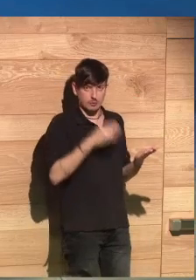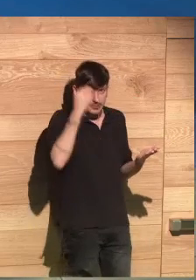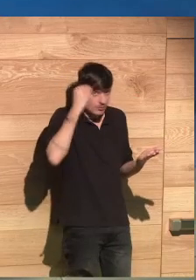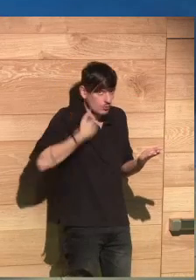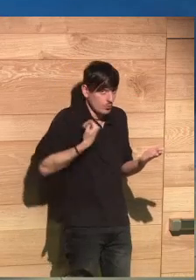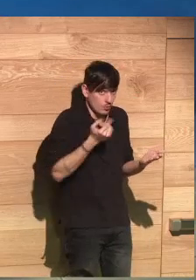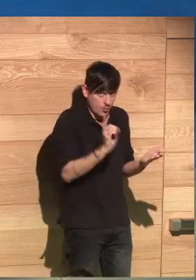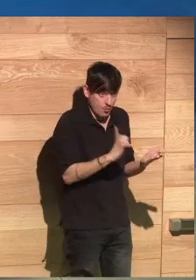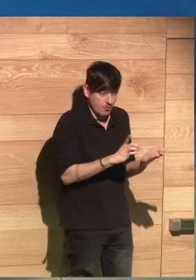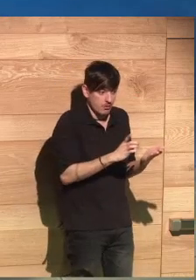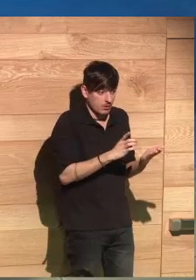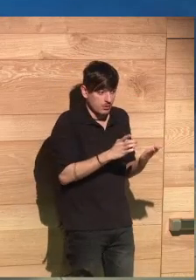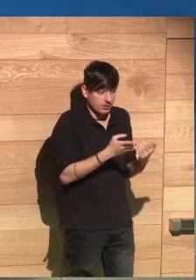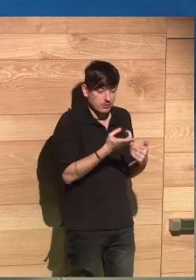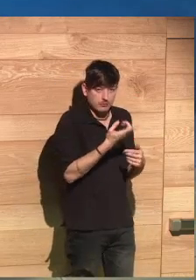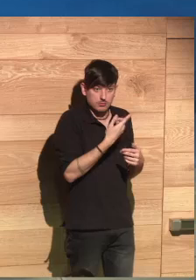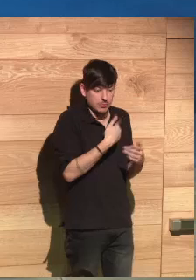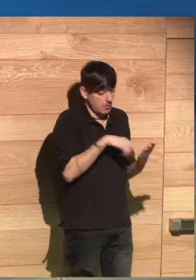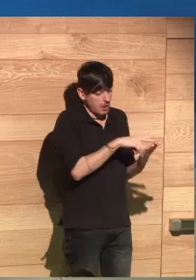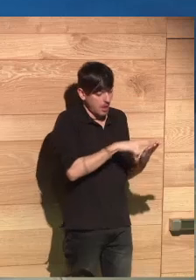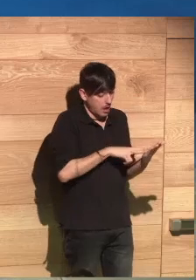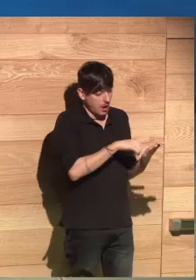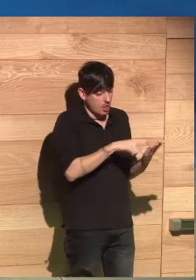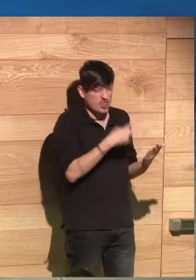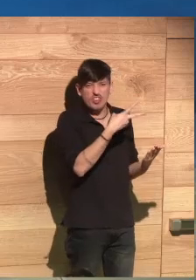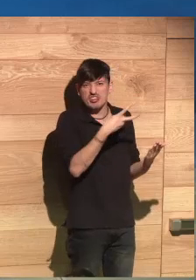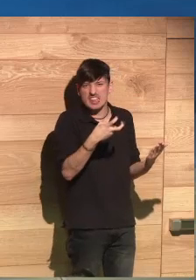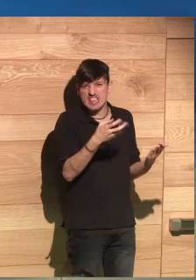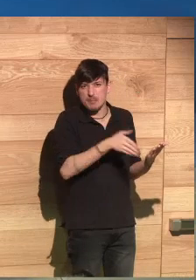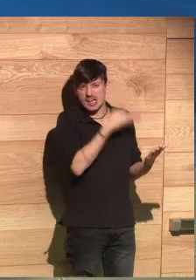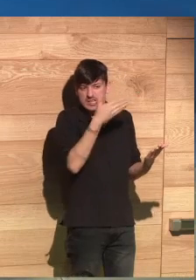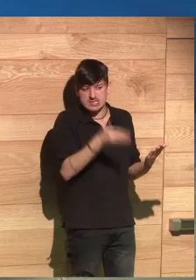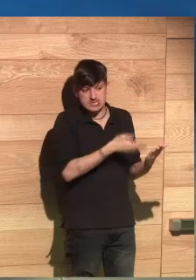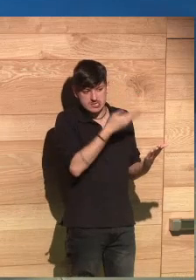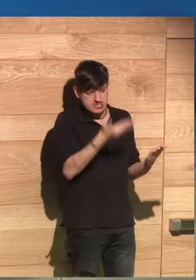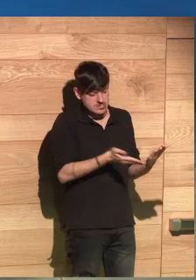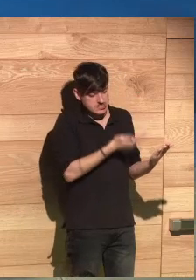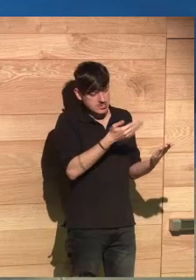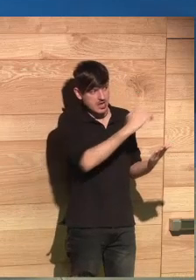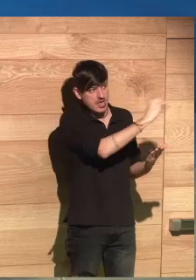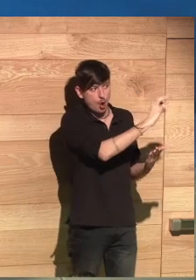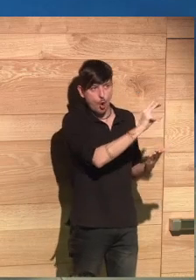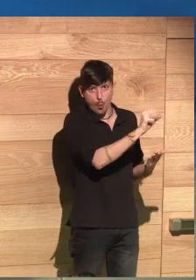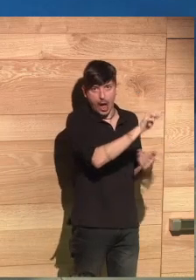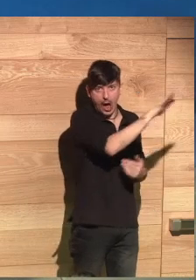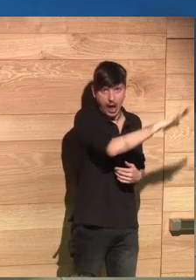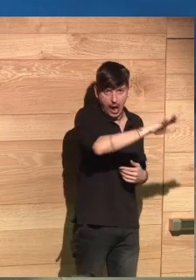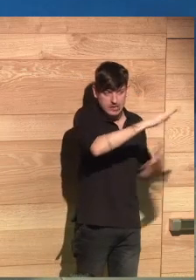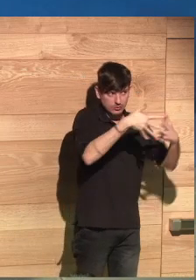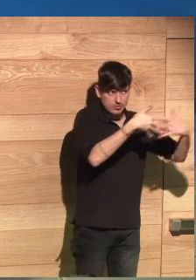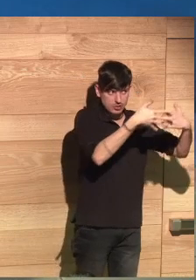después de hacernos viajar durante 200 páginas, preferentemente por Iowa y por